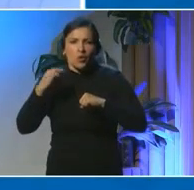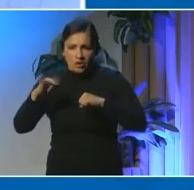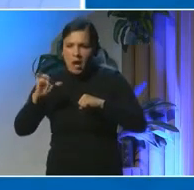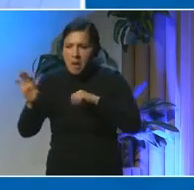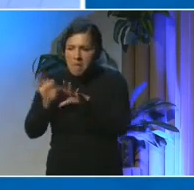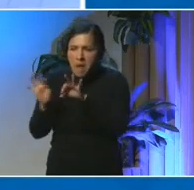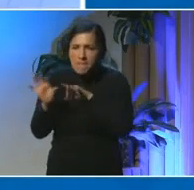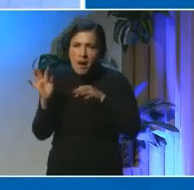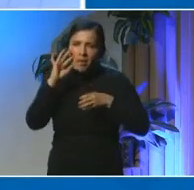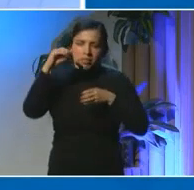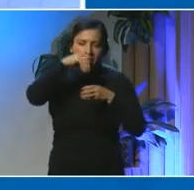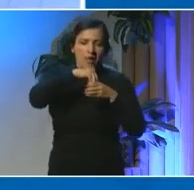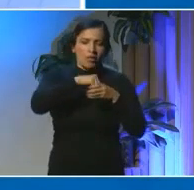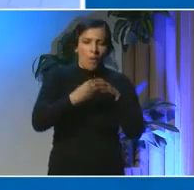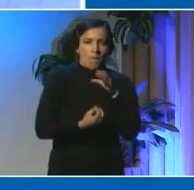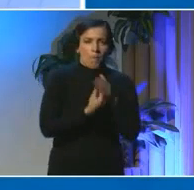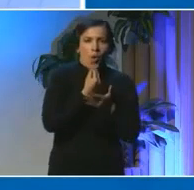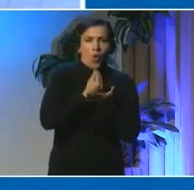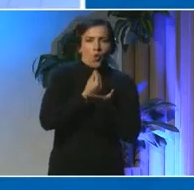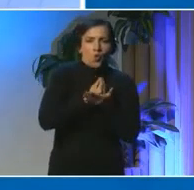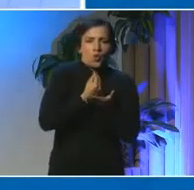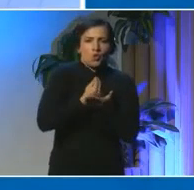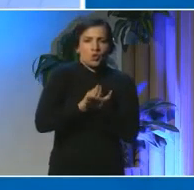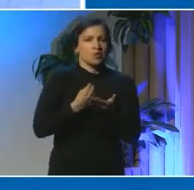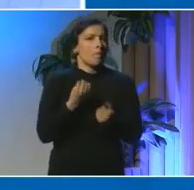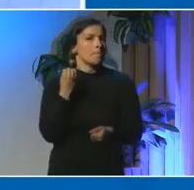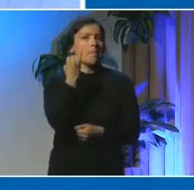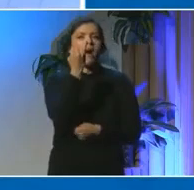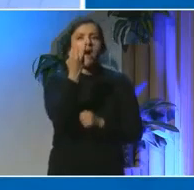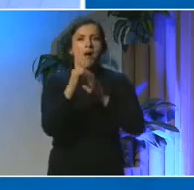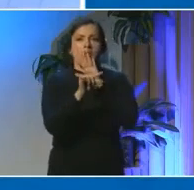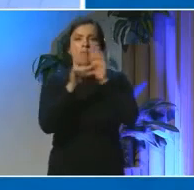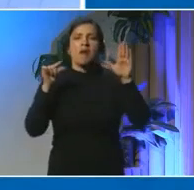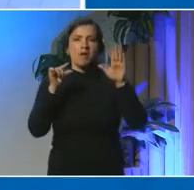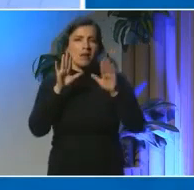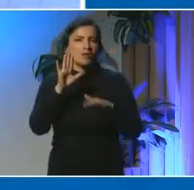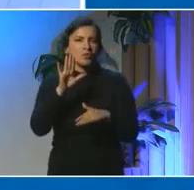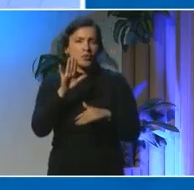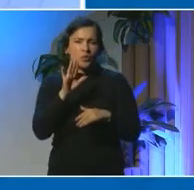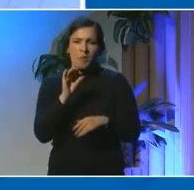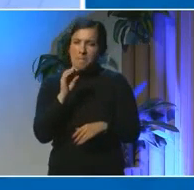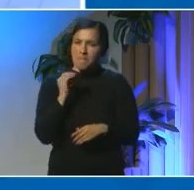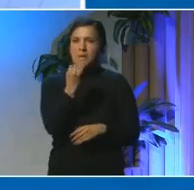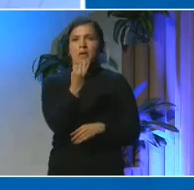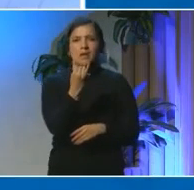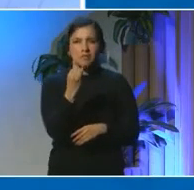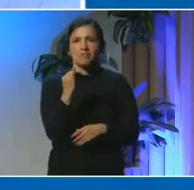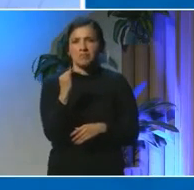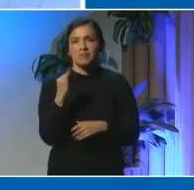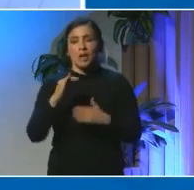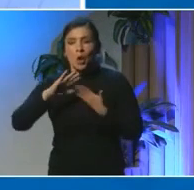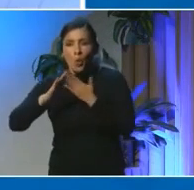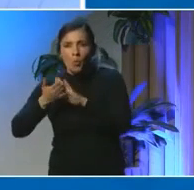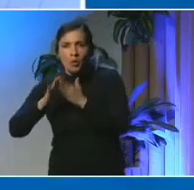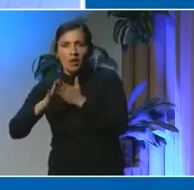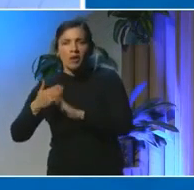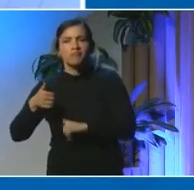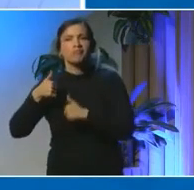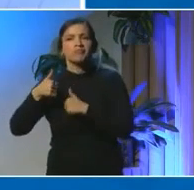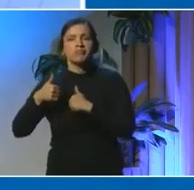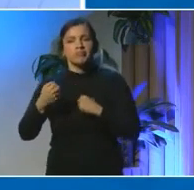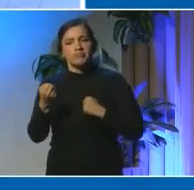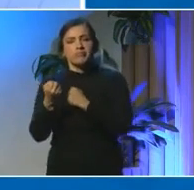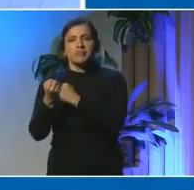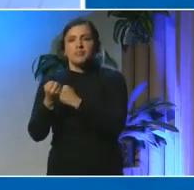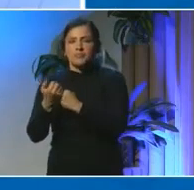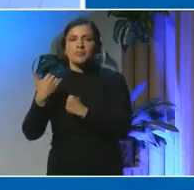nos dan una diferenciación única como marca y también genera valor para esas comunidades eh hemos